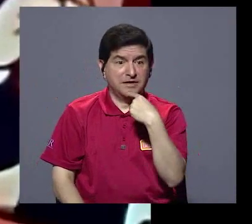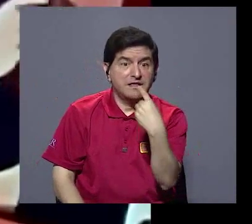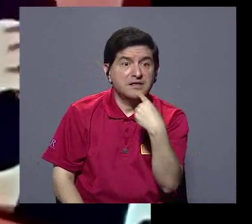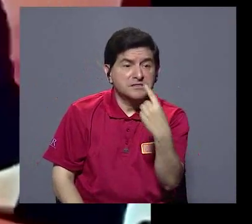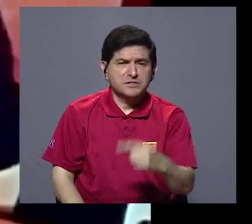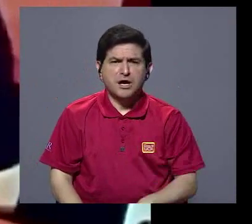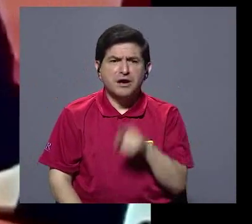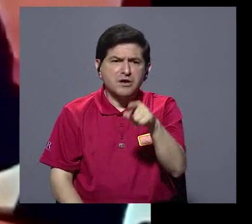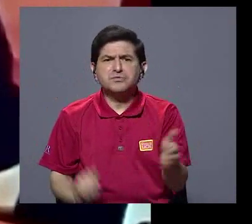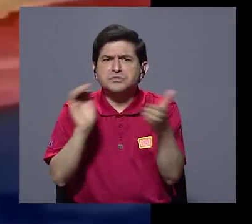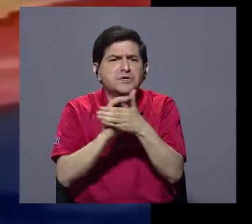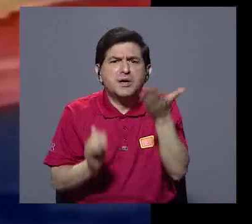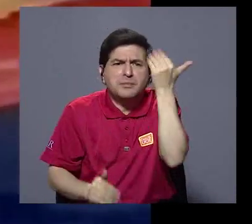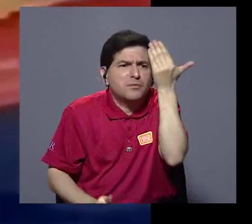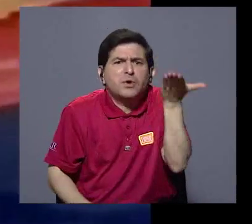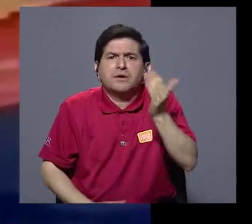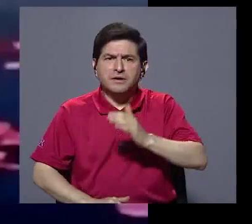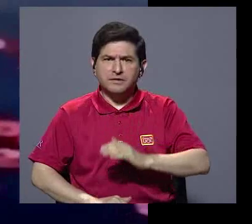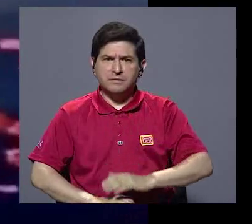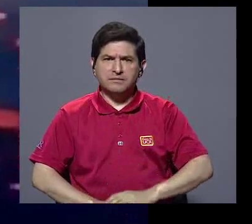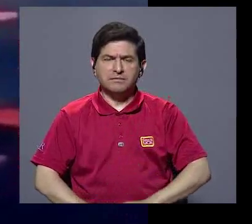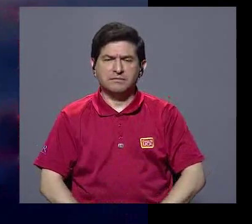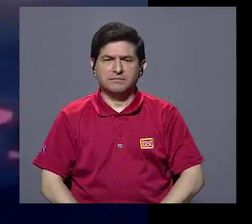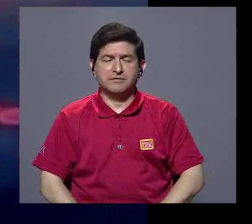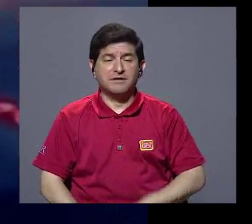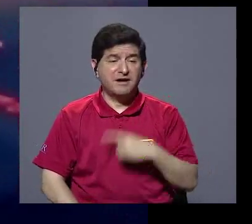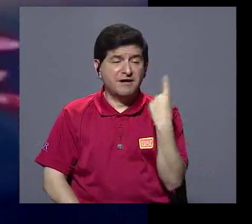familia diciéndole lo va a dejar el tren.